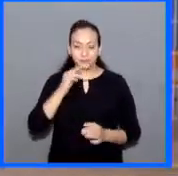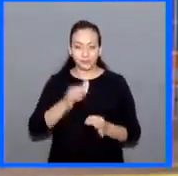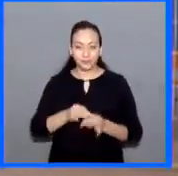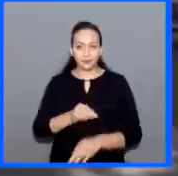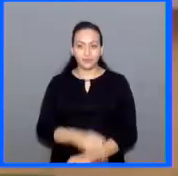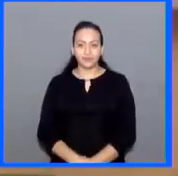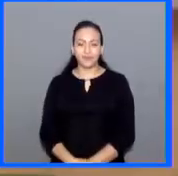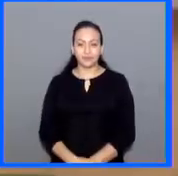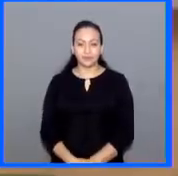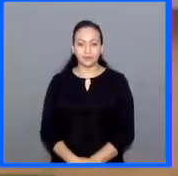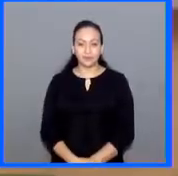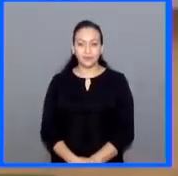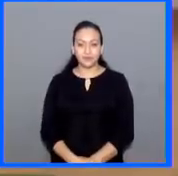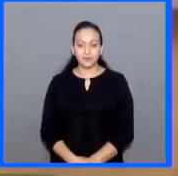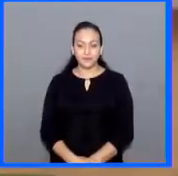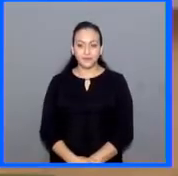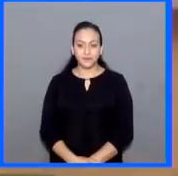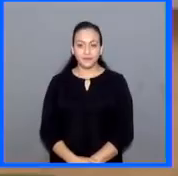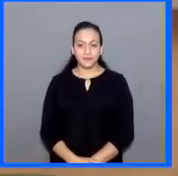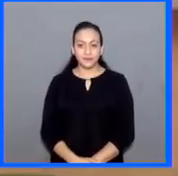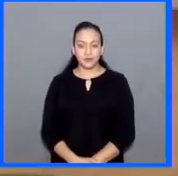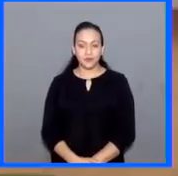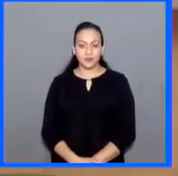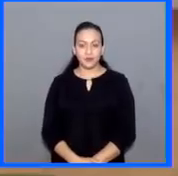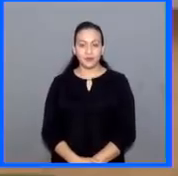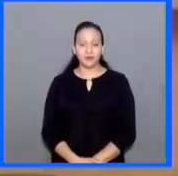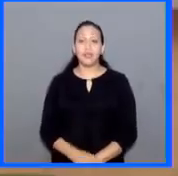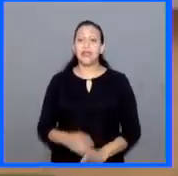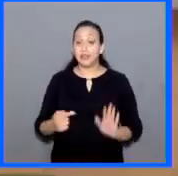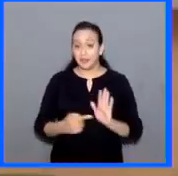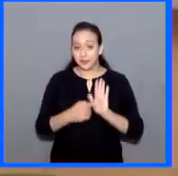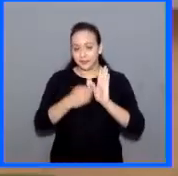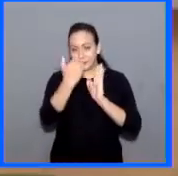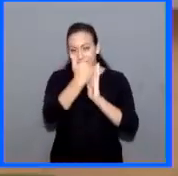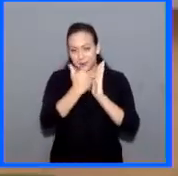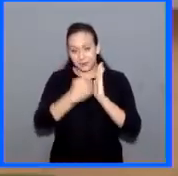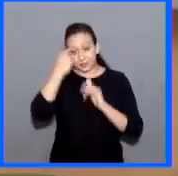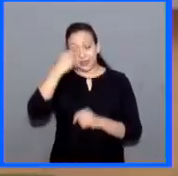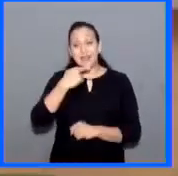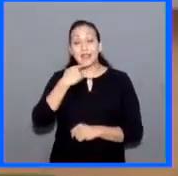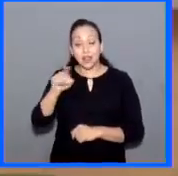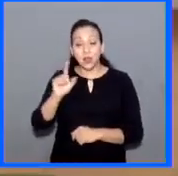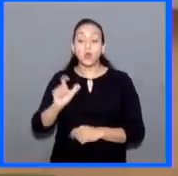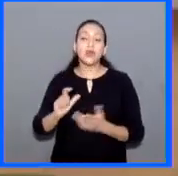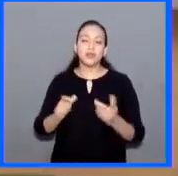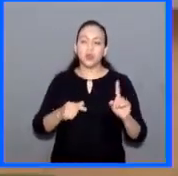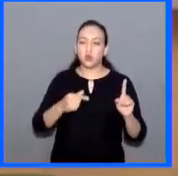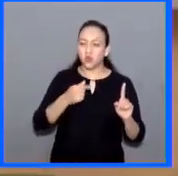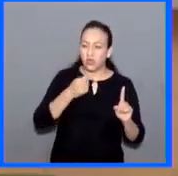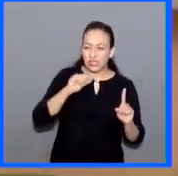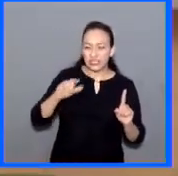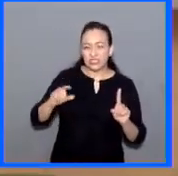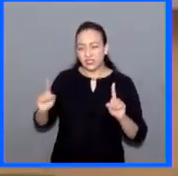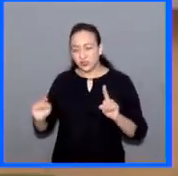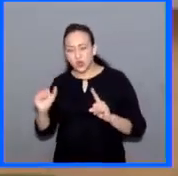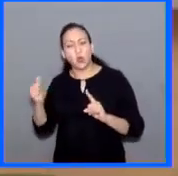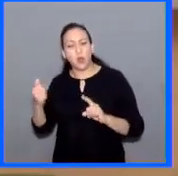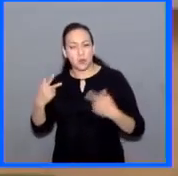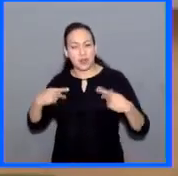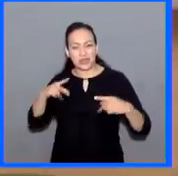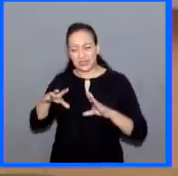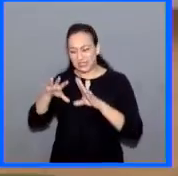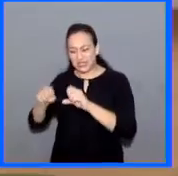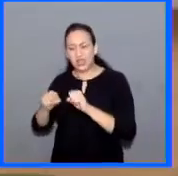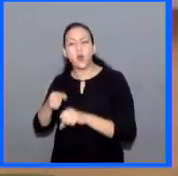Rodríguez. Fue presentada la guía para denunciar la violencia vicaria, herramienta que ayuda a identificar este tipo